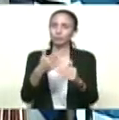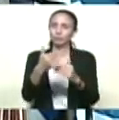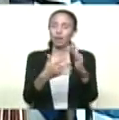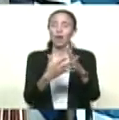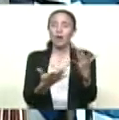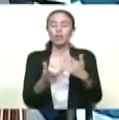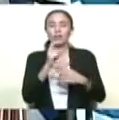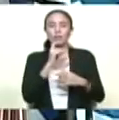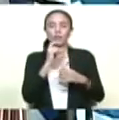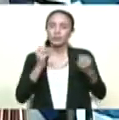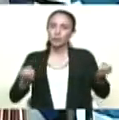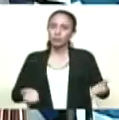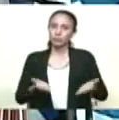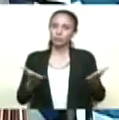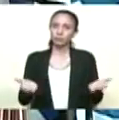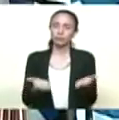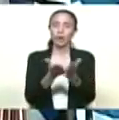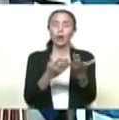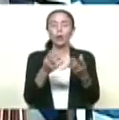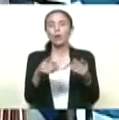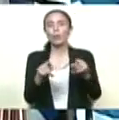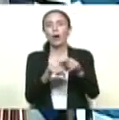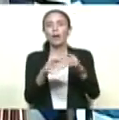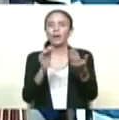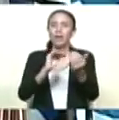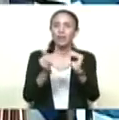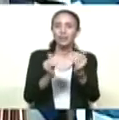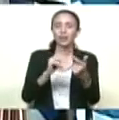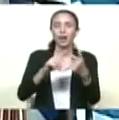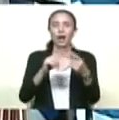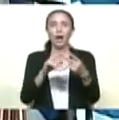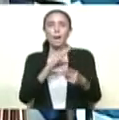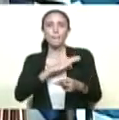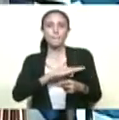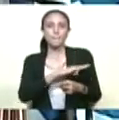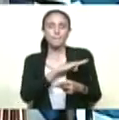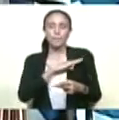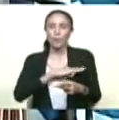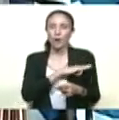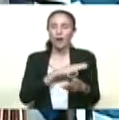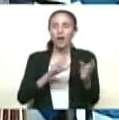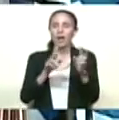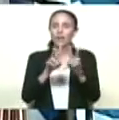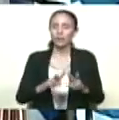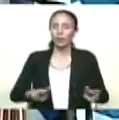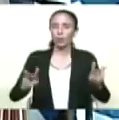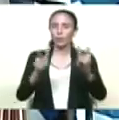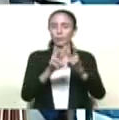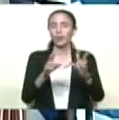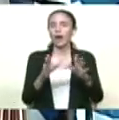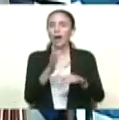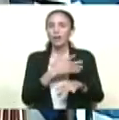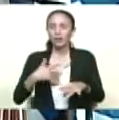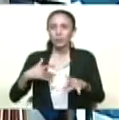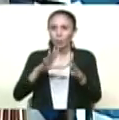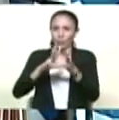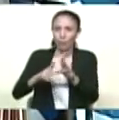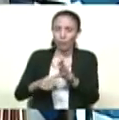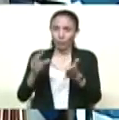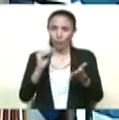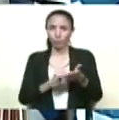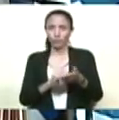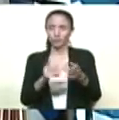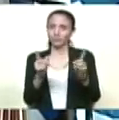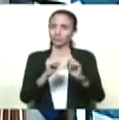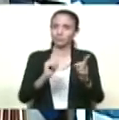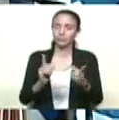promover la decencia la ética que la lucha anticorrupción no sea para sobornar y extorsionar para